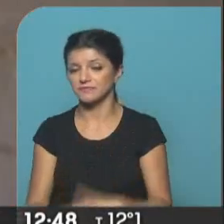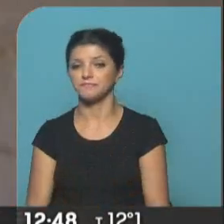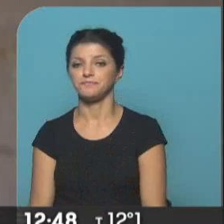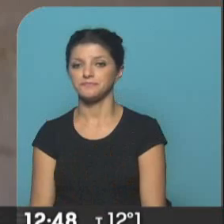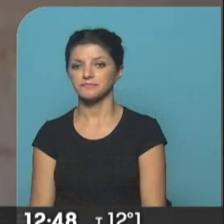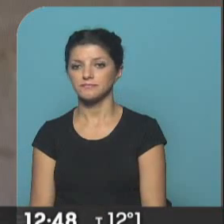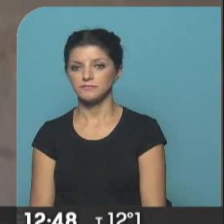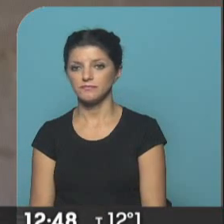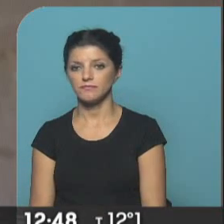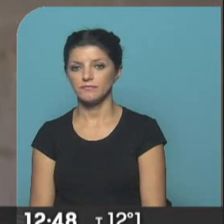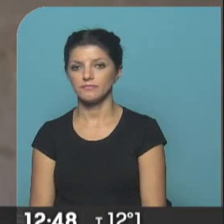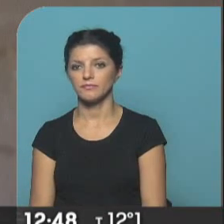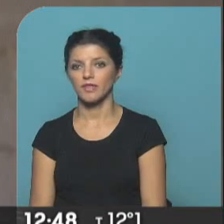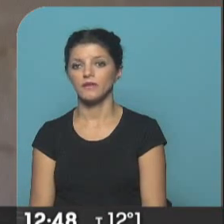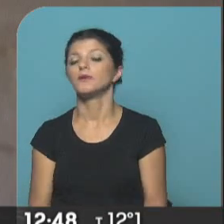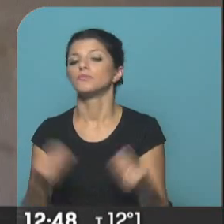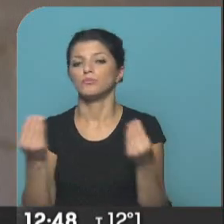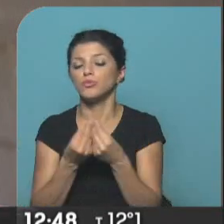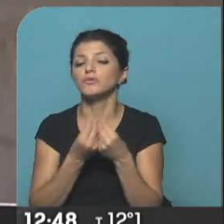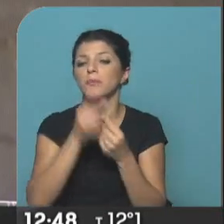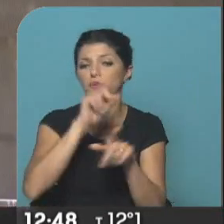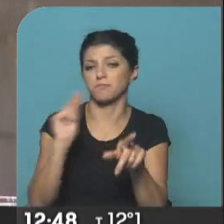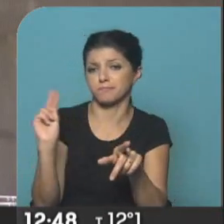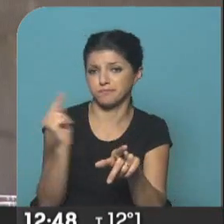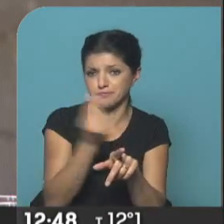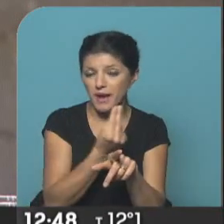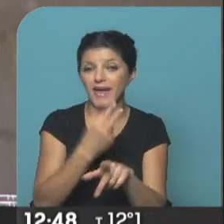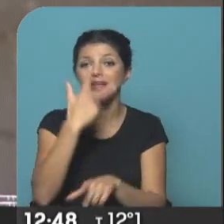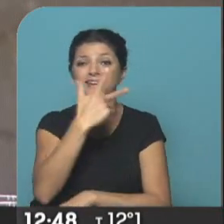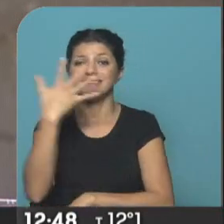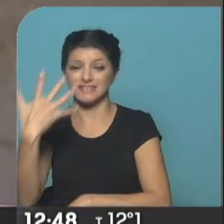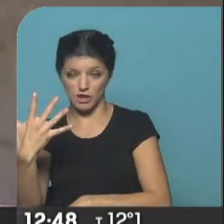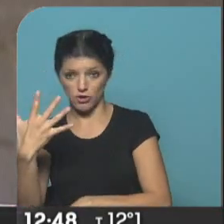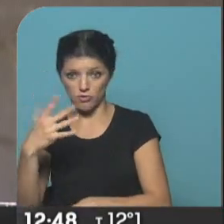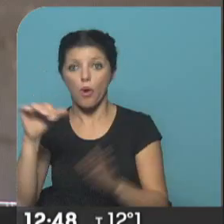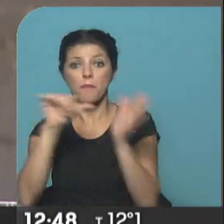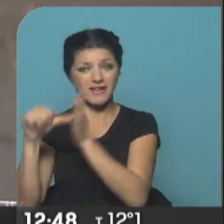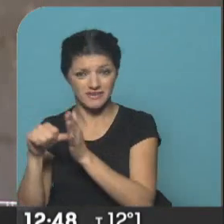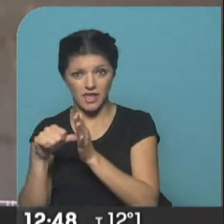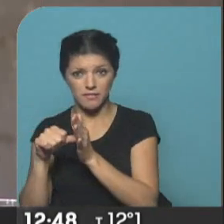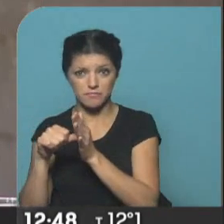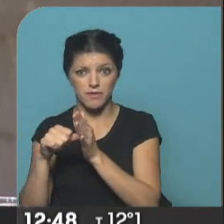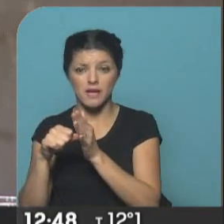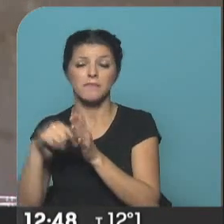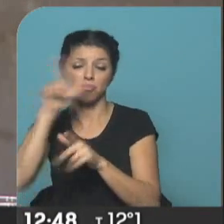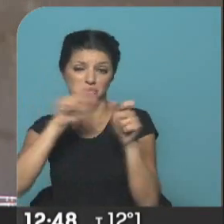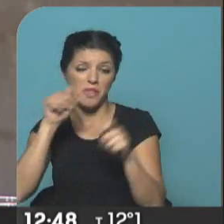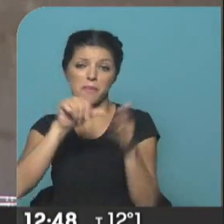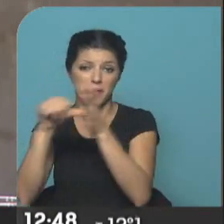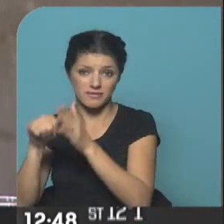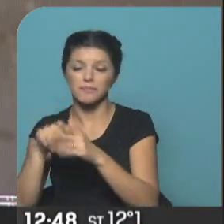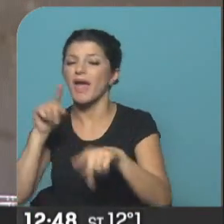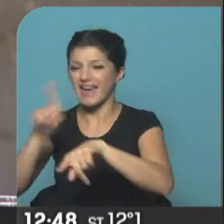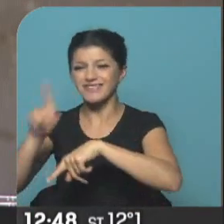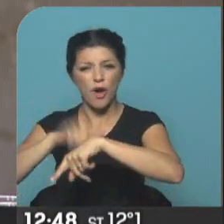y cuántas historias cortadas y cuántas vidas interrumpidas, 35 nacionalidades aproximadamente. Es más, a esa hora es más turística